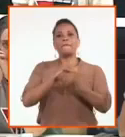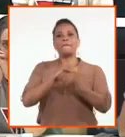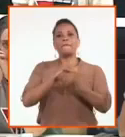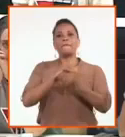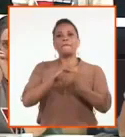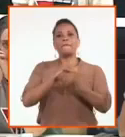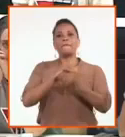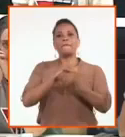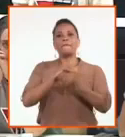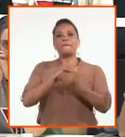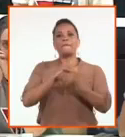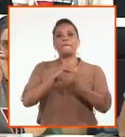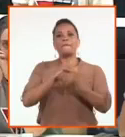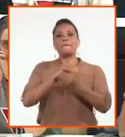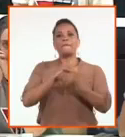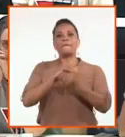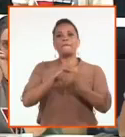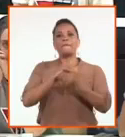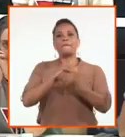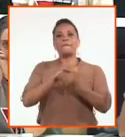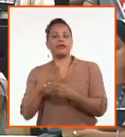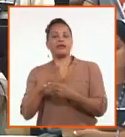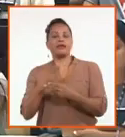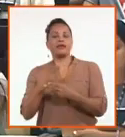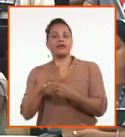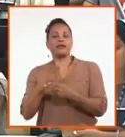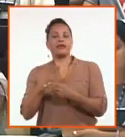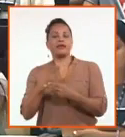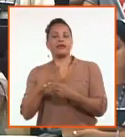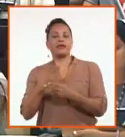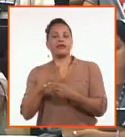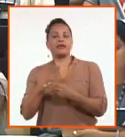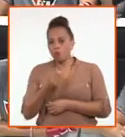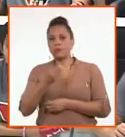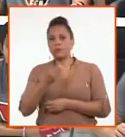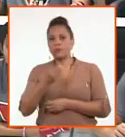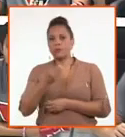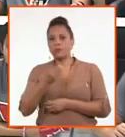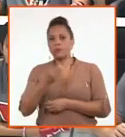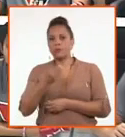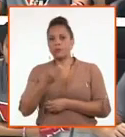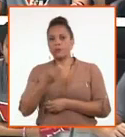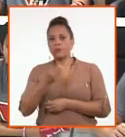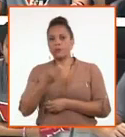frescura y valentía, que las nuevas generaciones sostengan desde sus códigos y aspiraciones lo que